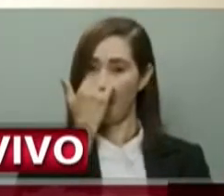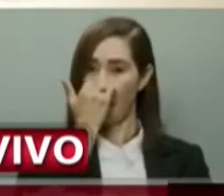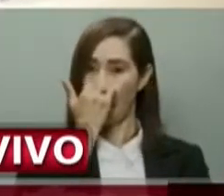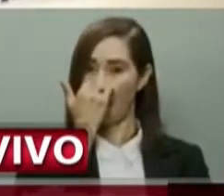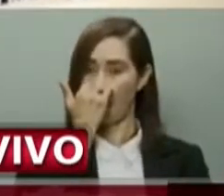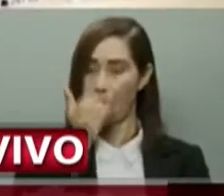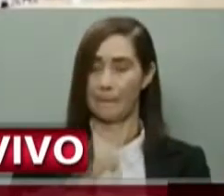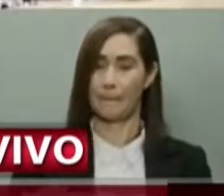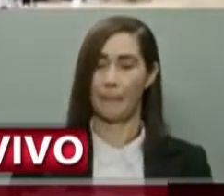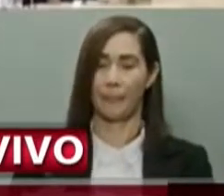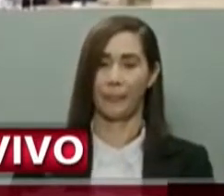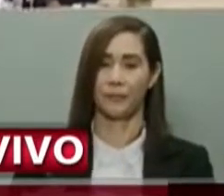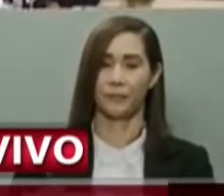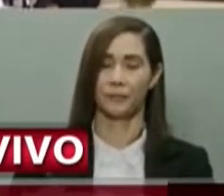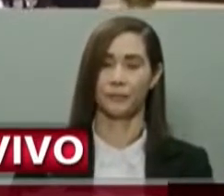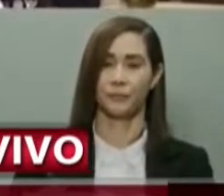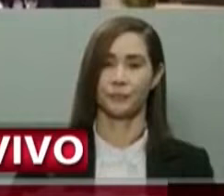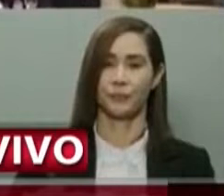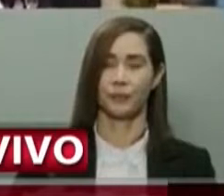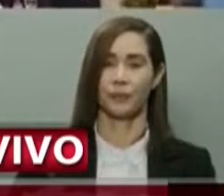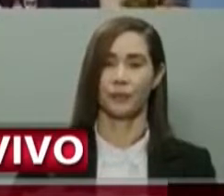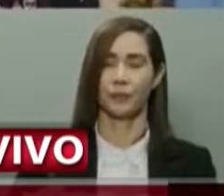Comenzamos aquí.